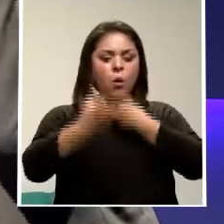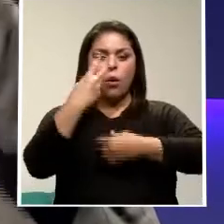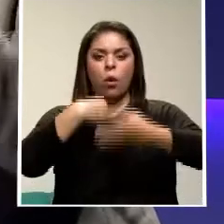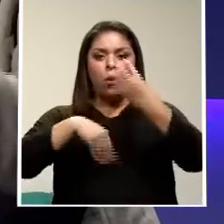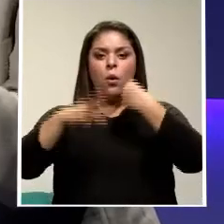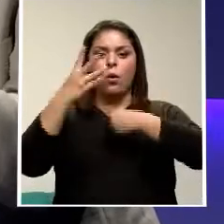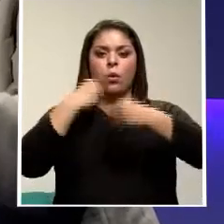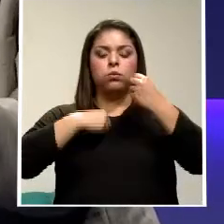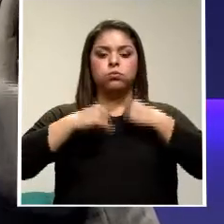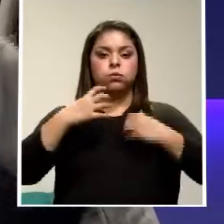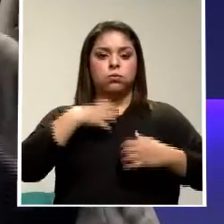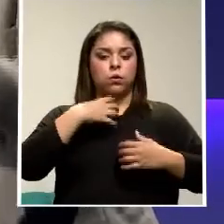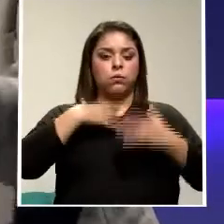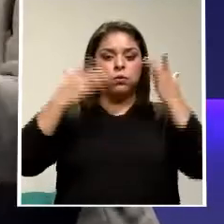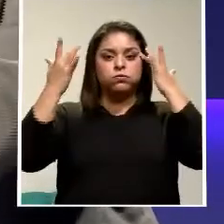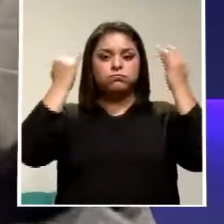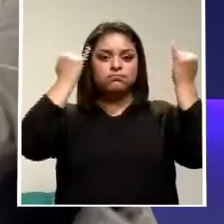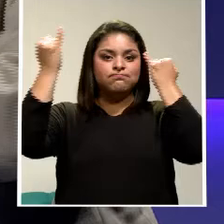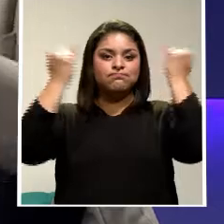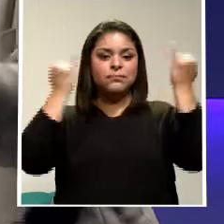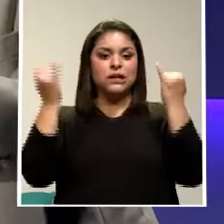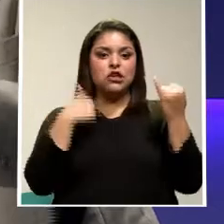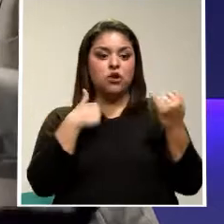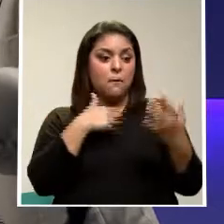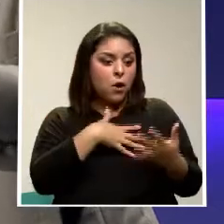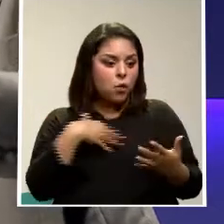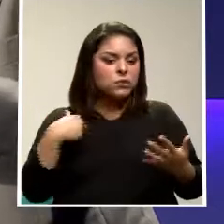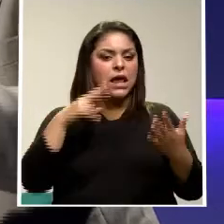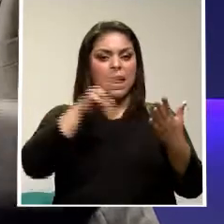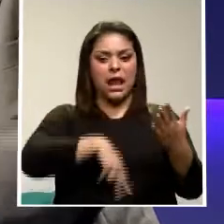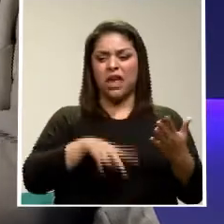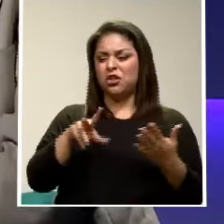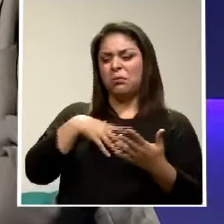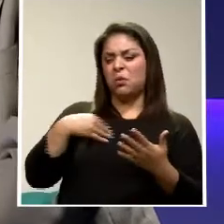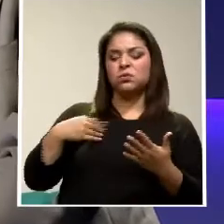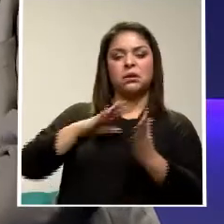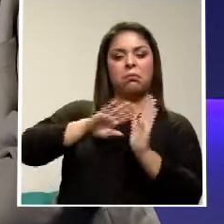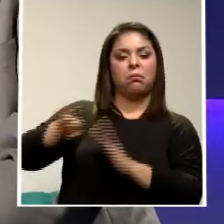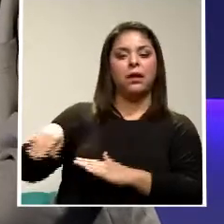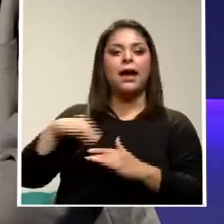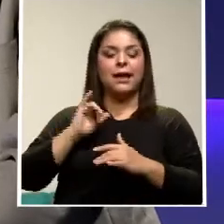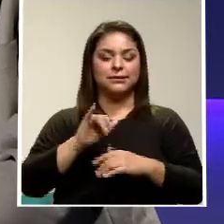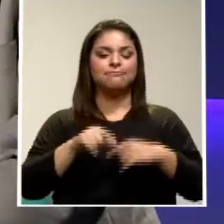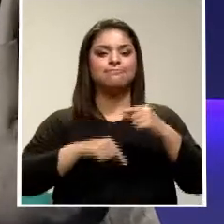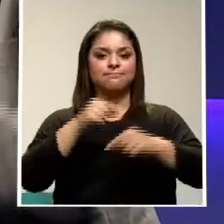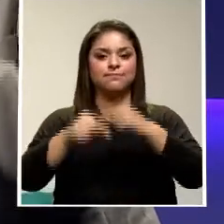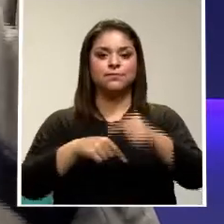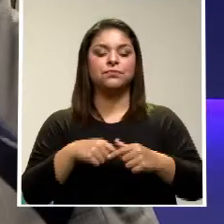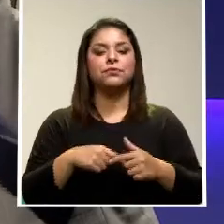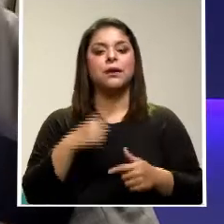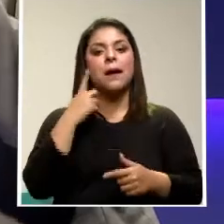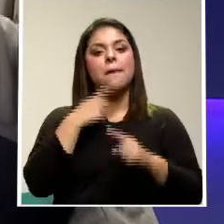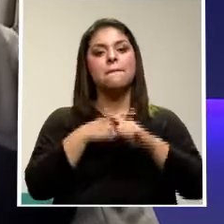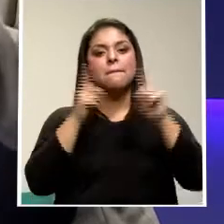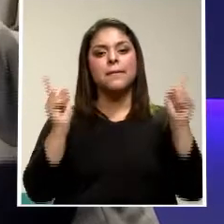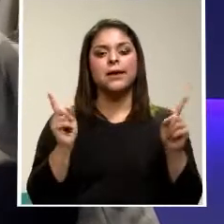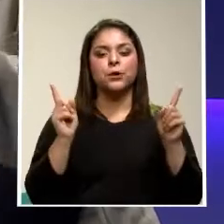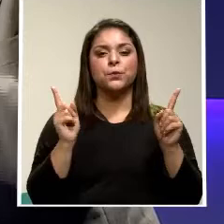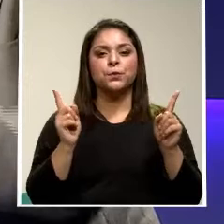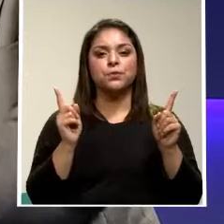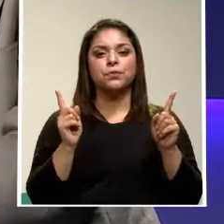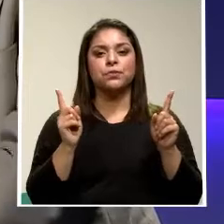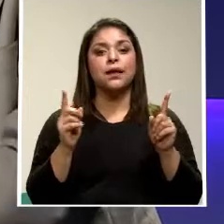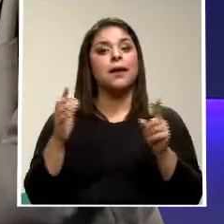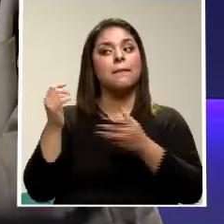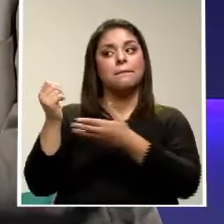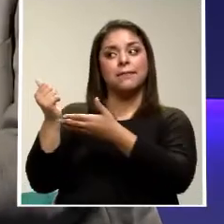tu intuición y lo que te gustaba lo leías y lo que no te gustaba no lo leías. Pero el referente de los